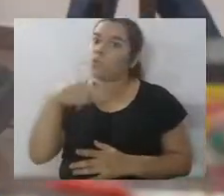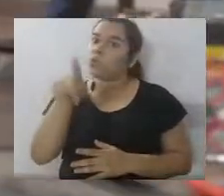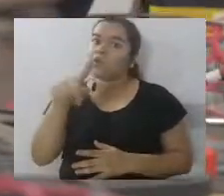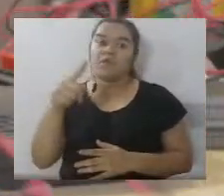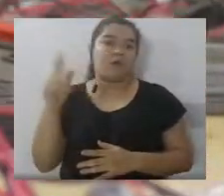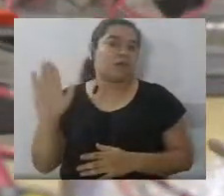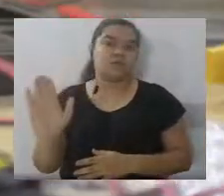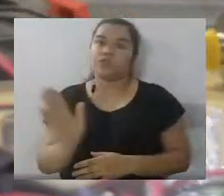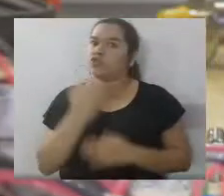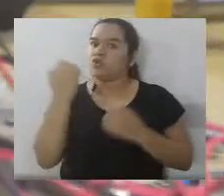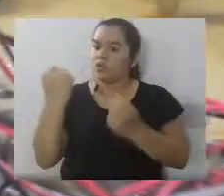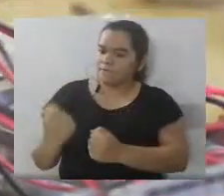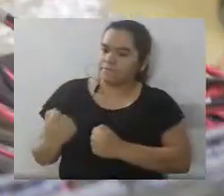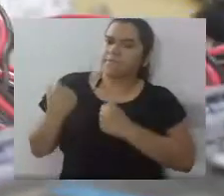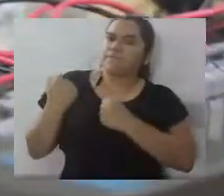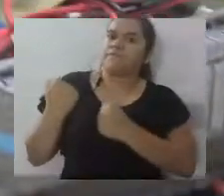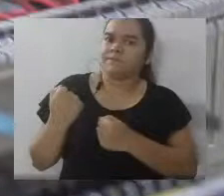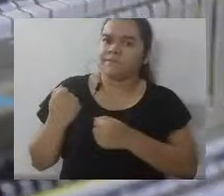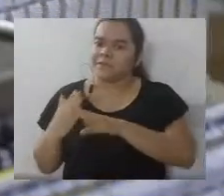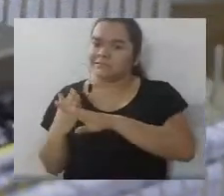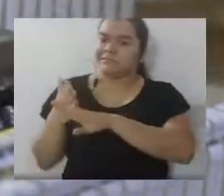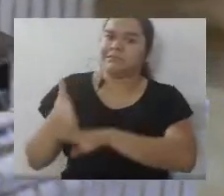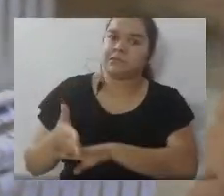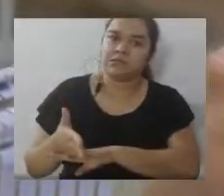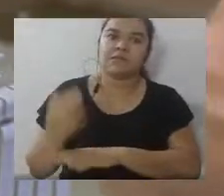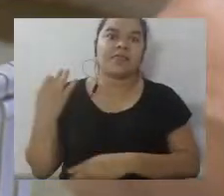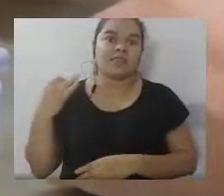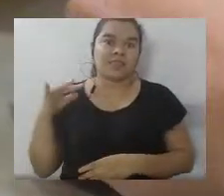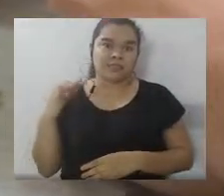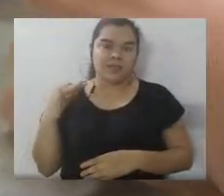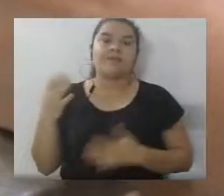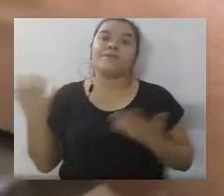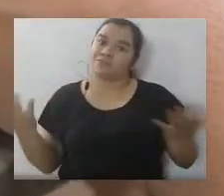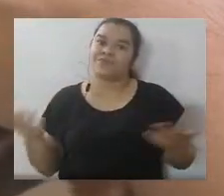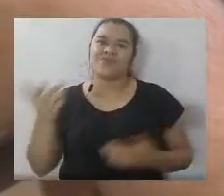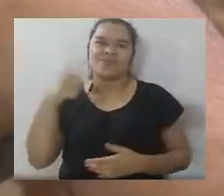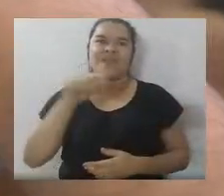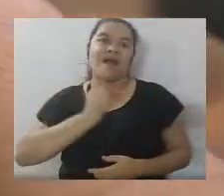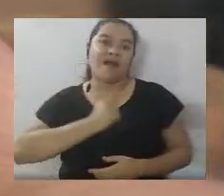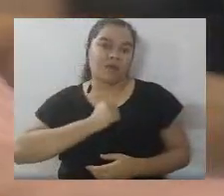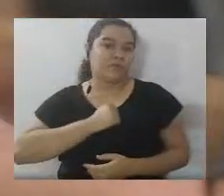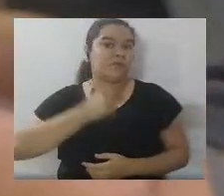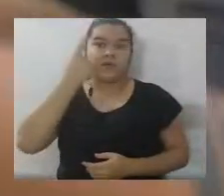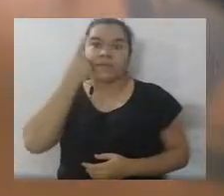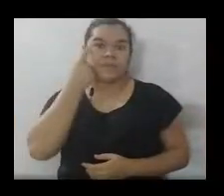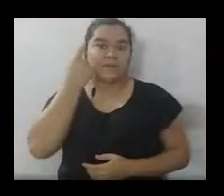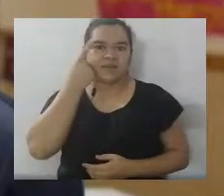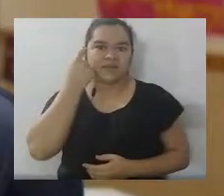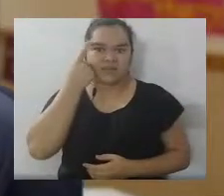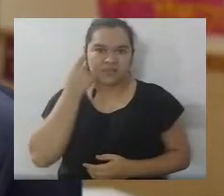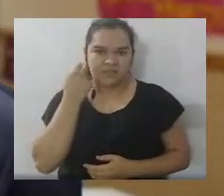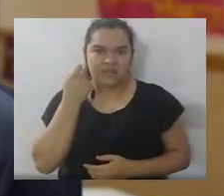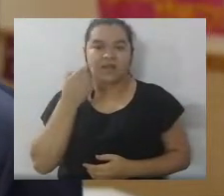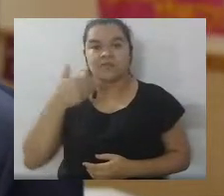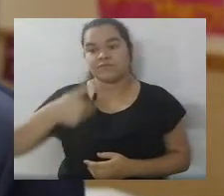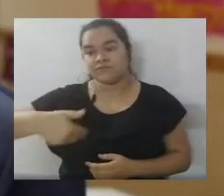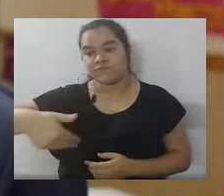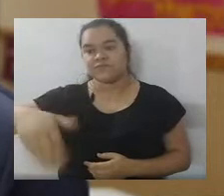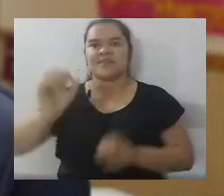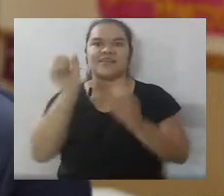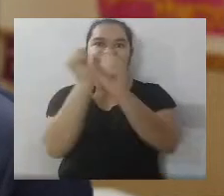superarlos, todo tiene solución, para eso nos estamos formando, para eso vamos a ser